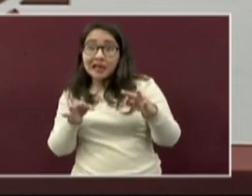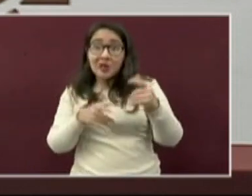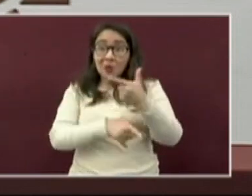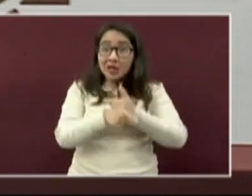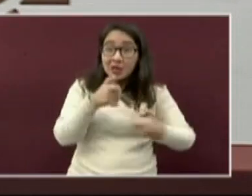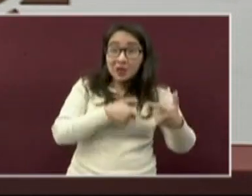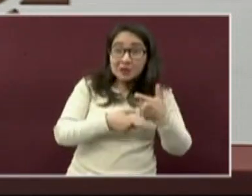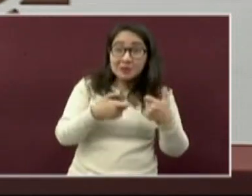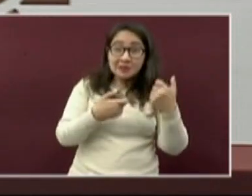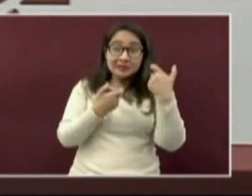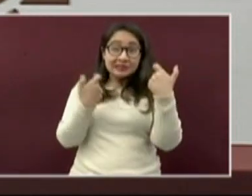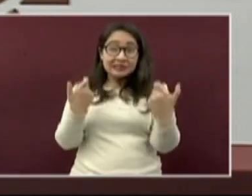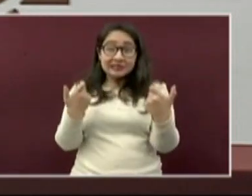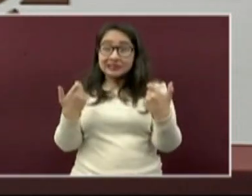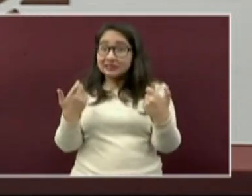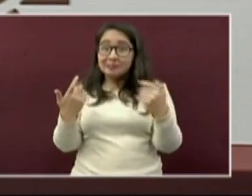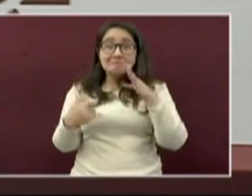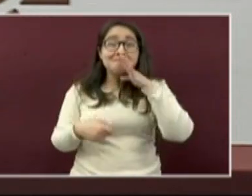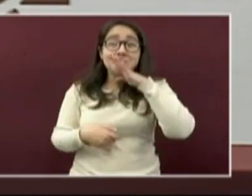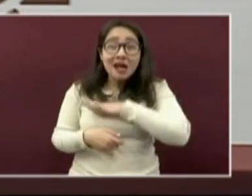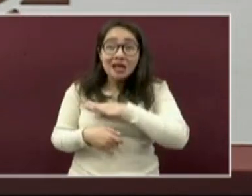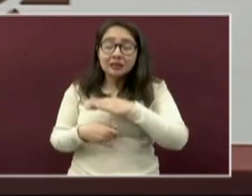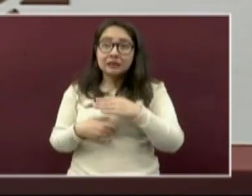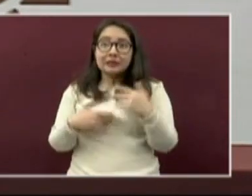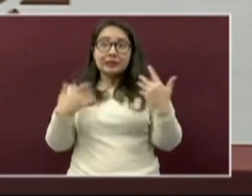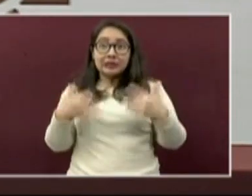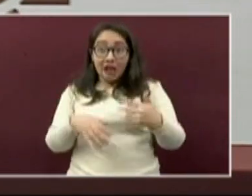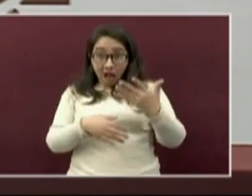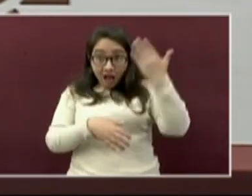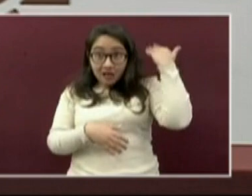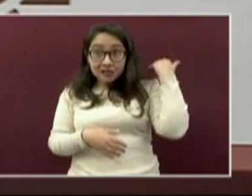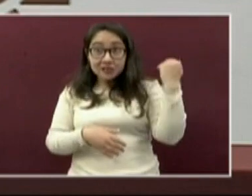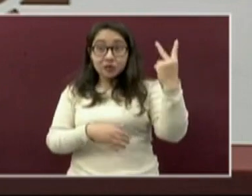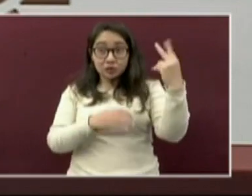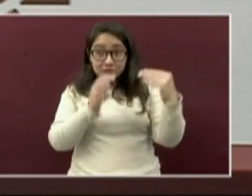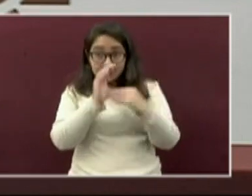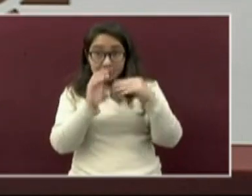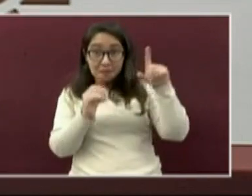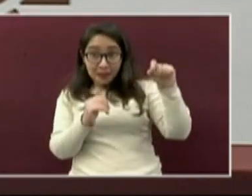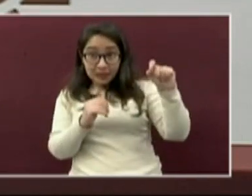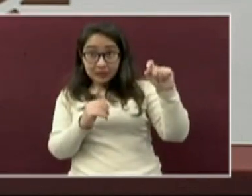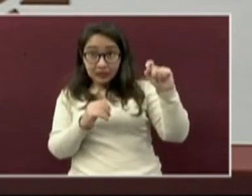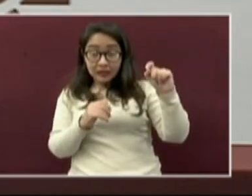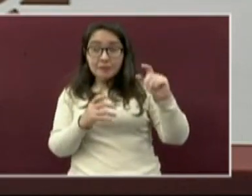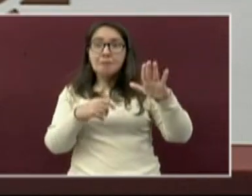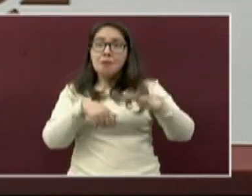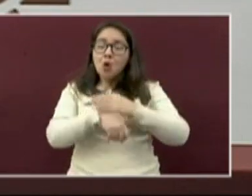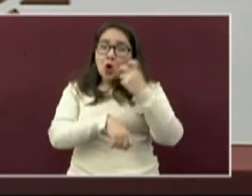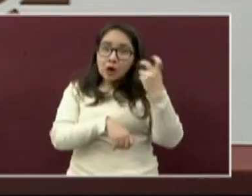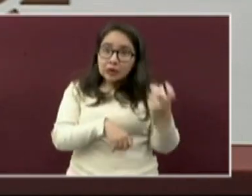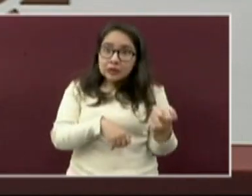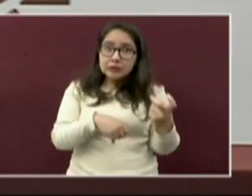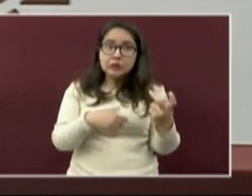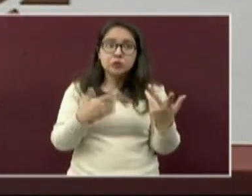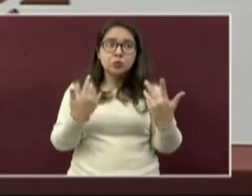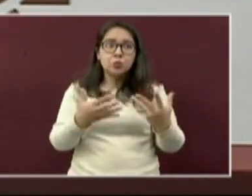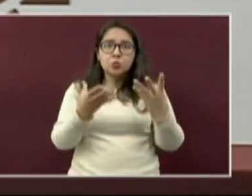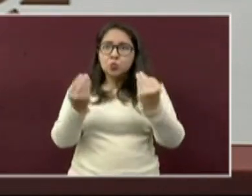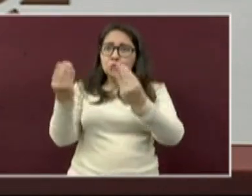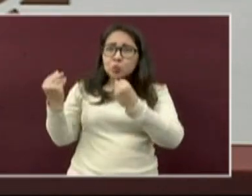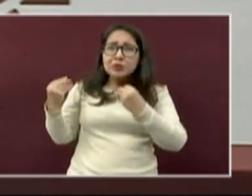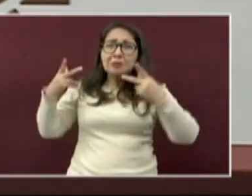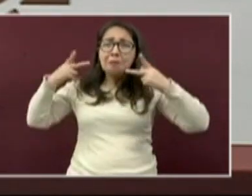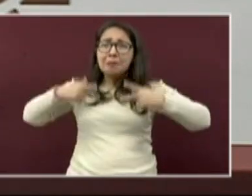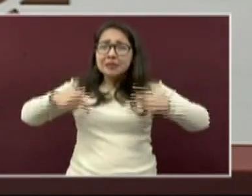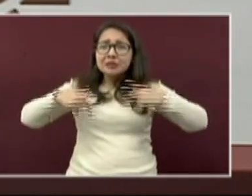nuestra economía y en ese momento precisamente en ese momento y por eso es que se fueron muchos de nuestros